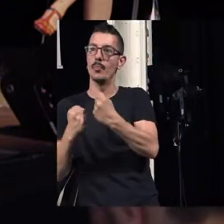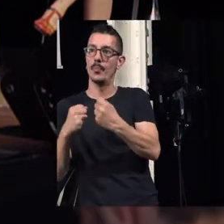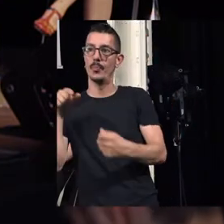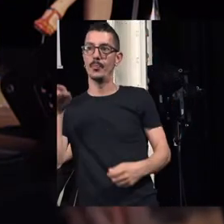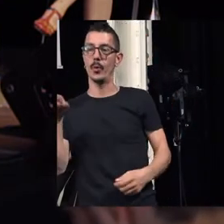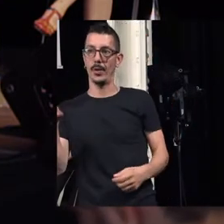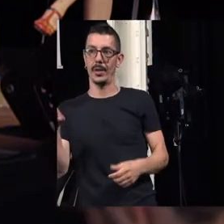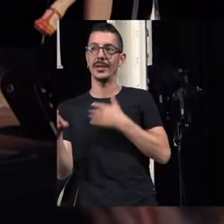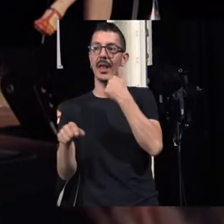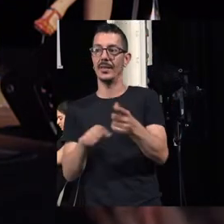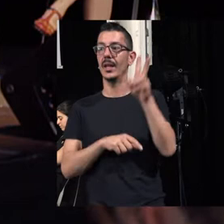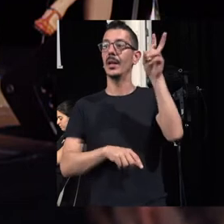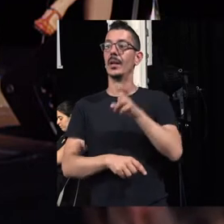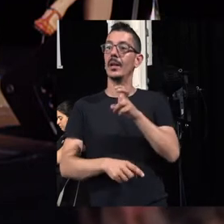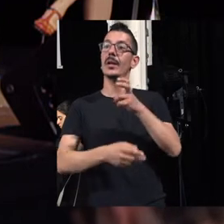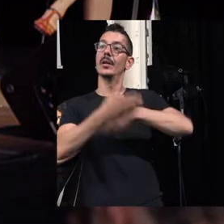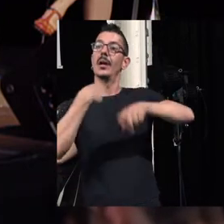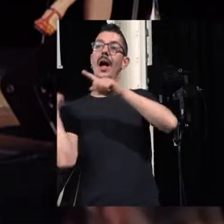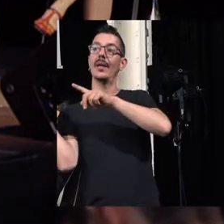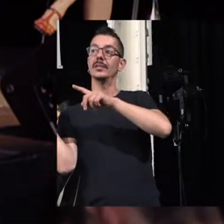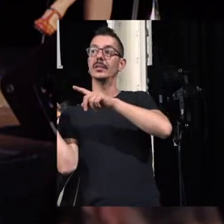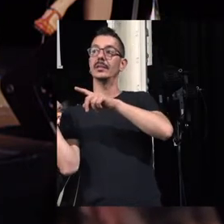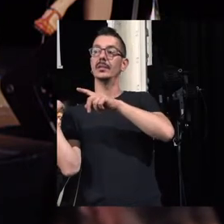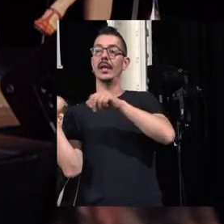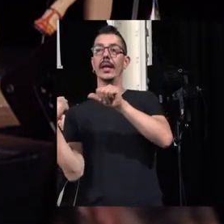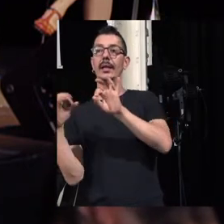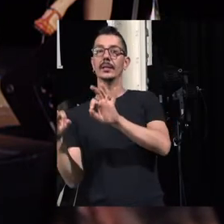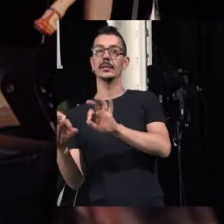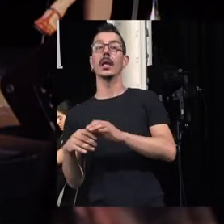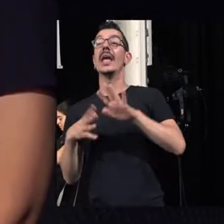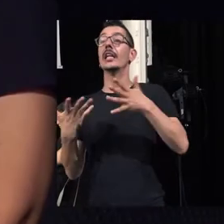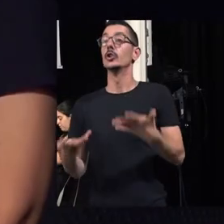no un origen anterior. Y por tanto,